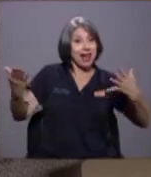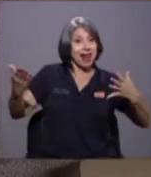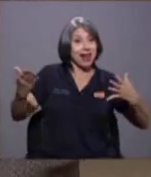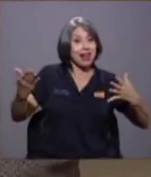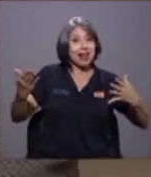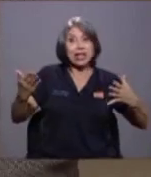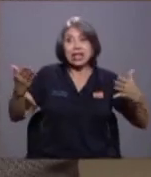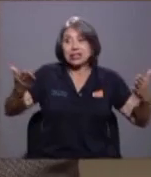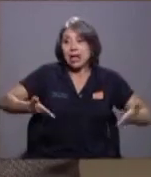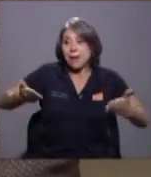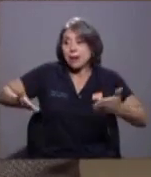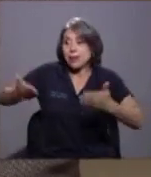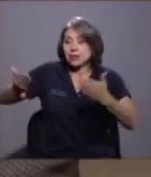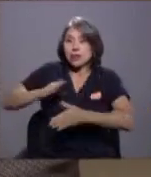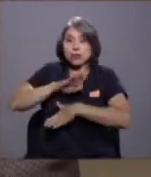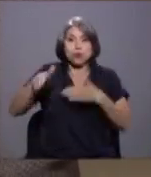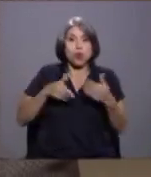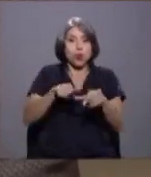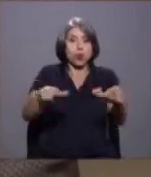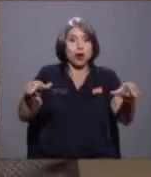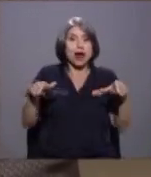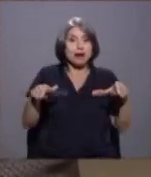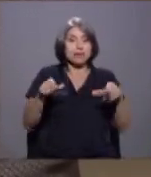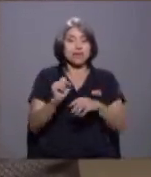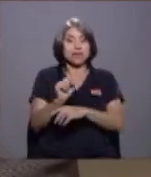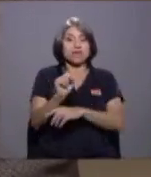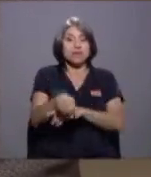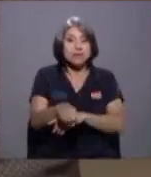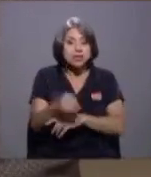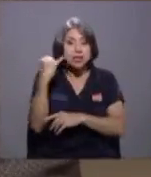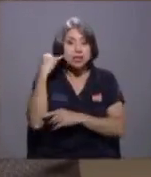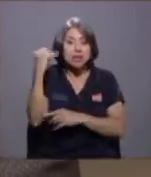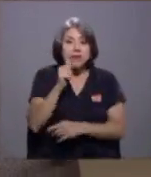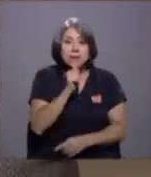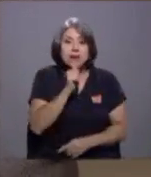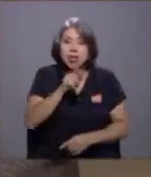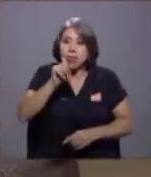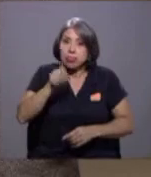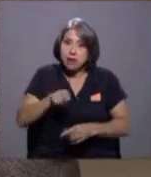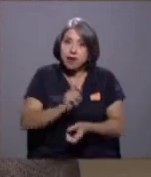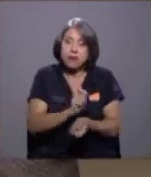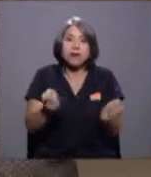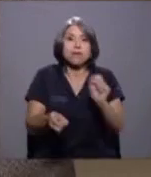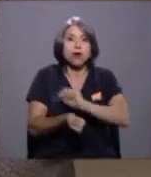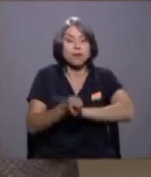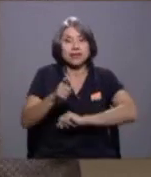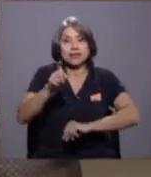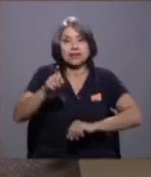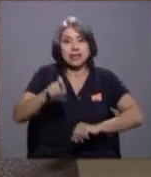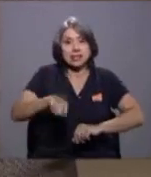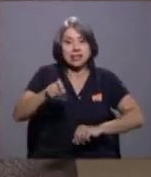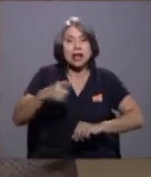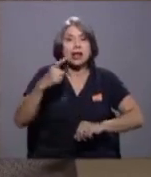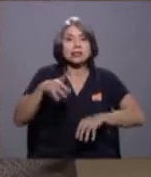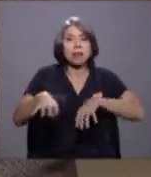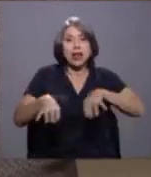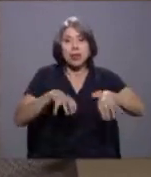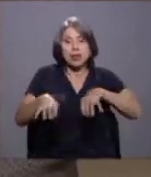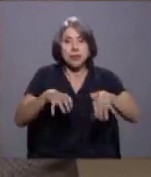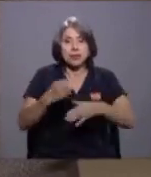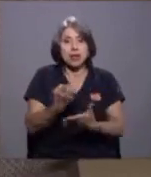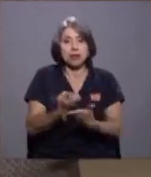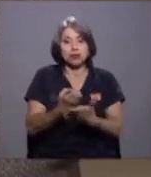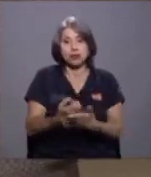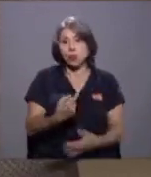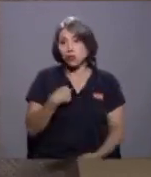iniciativa privada. Y bueno, hay que hacer las reformas necesarias para poder dinamizar la economía, y cuando